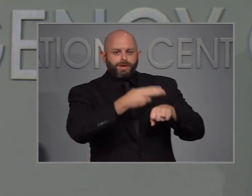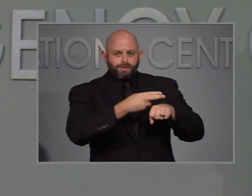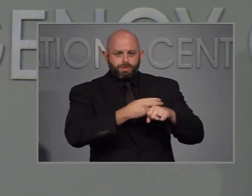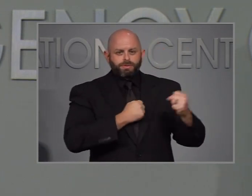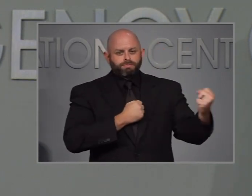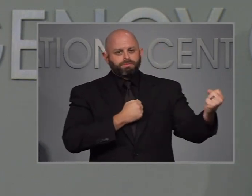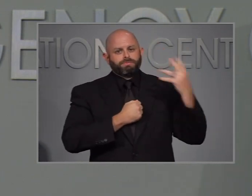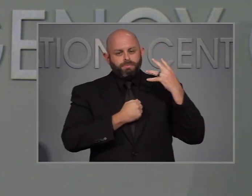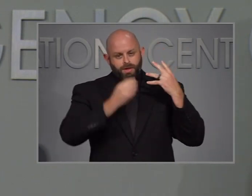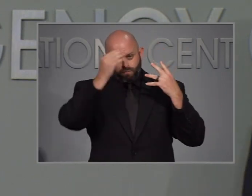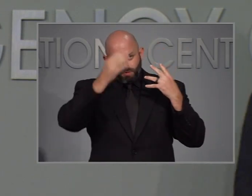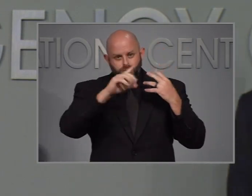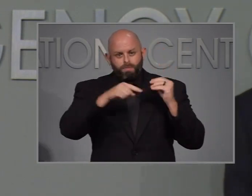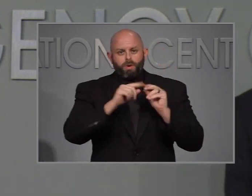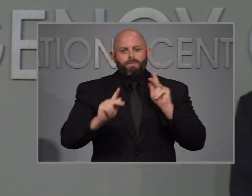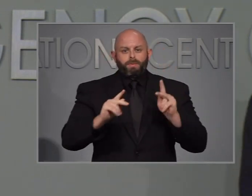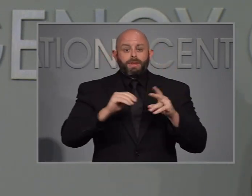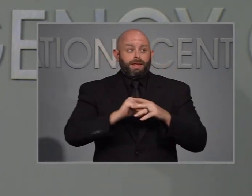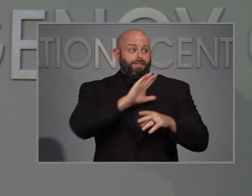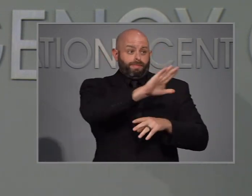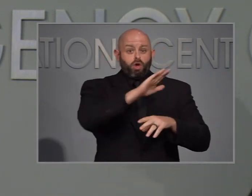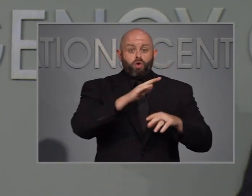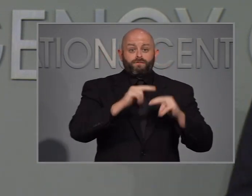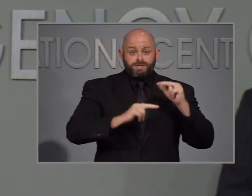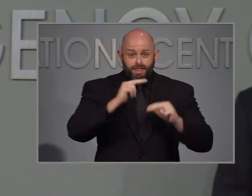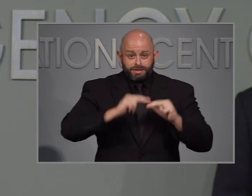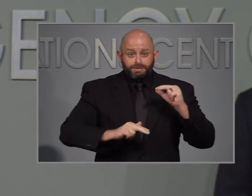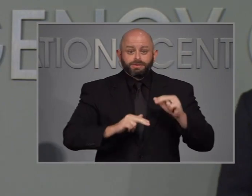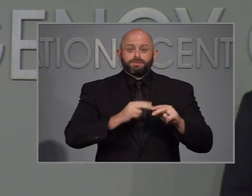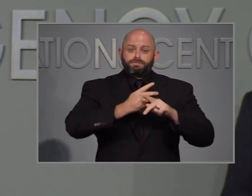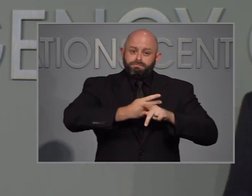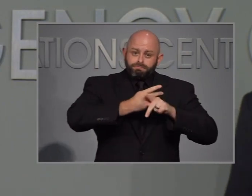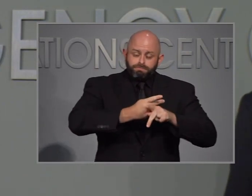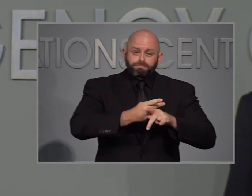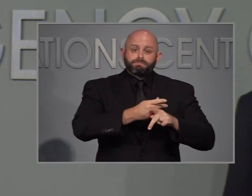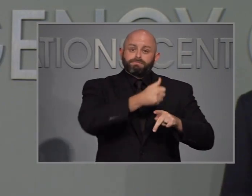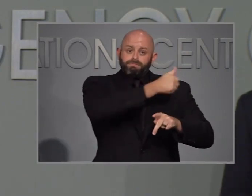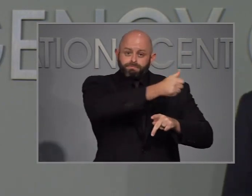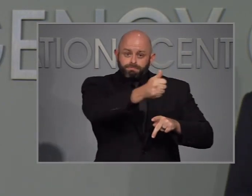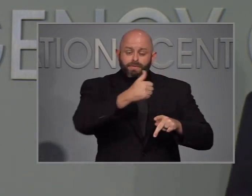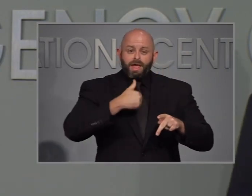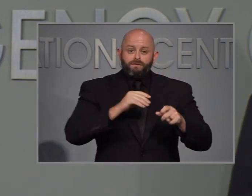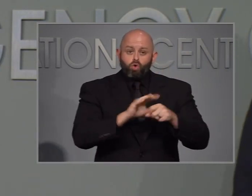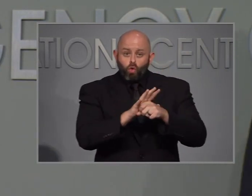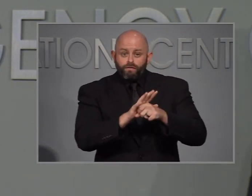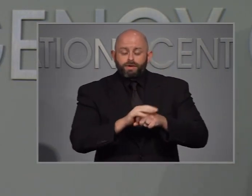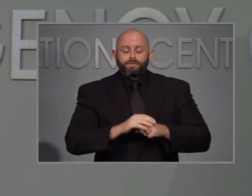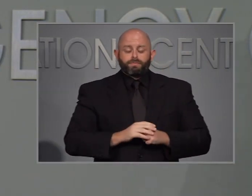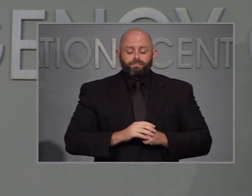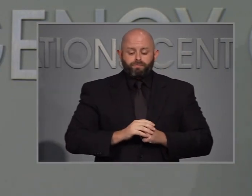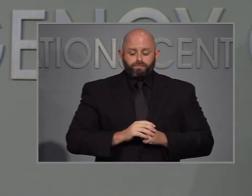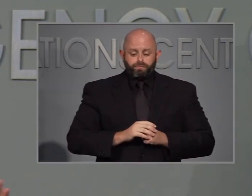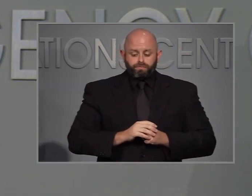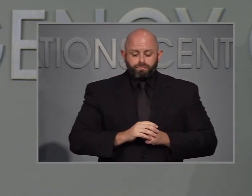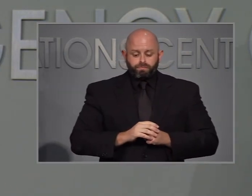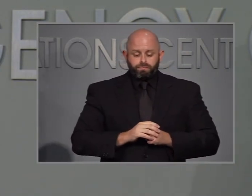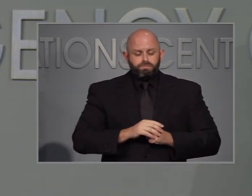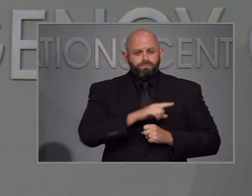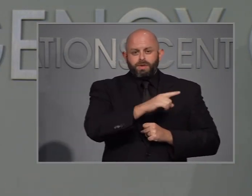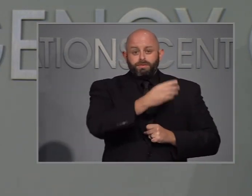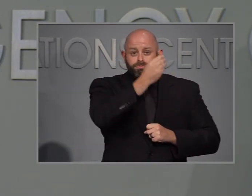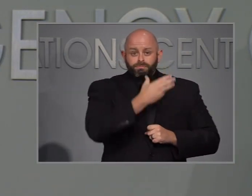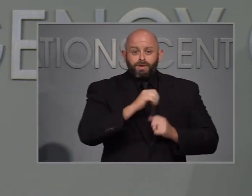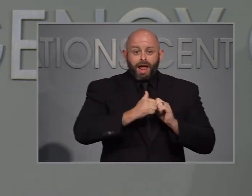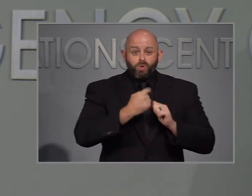Ellos nos dan cifras del número de pacientes en su hospital, de personas enfermas con COVID-19. Ellos